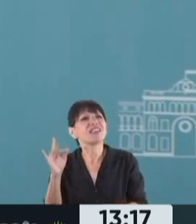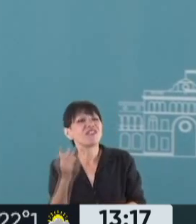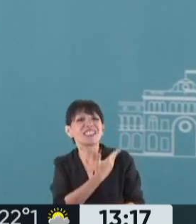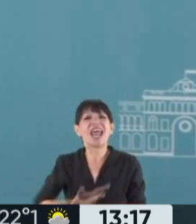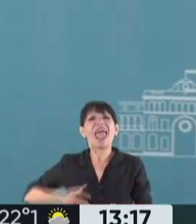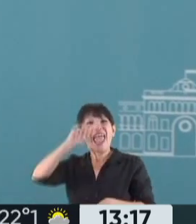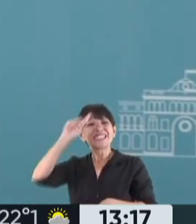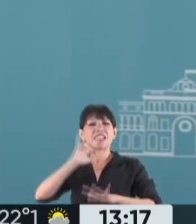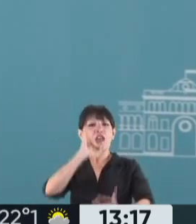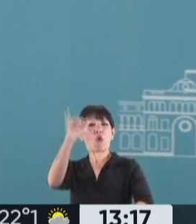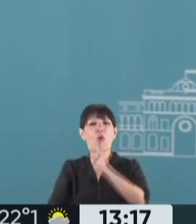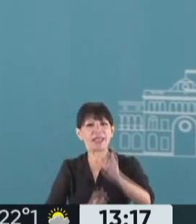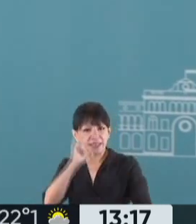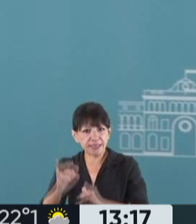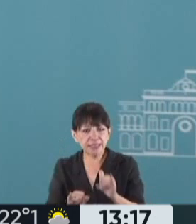Estado